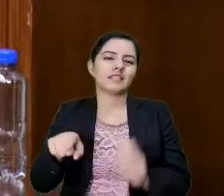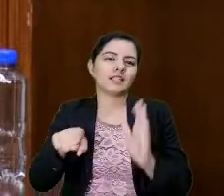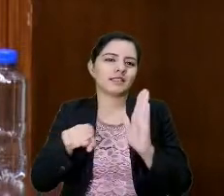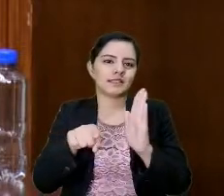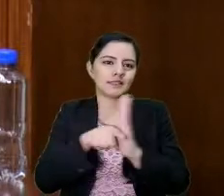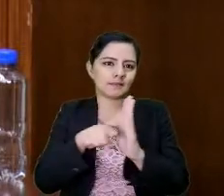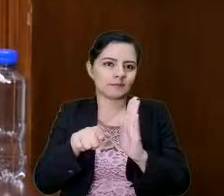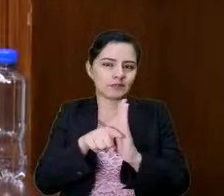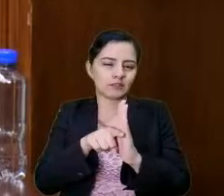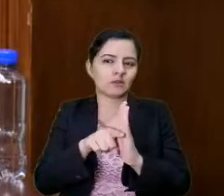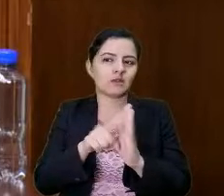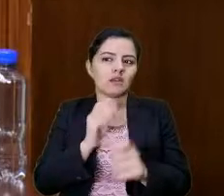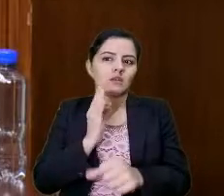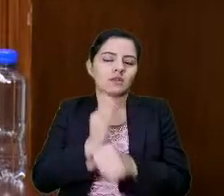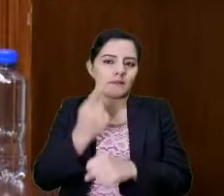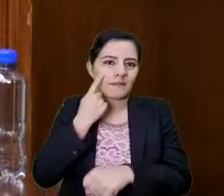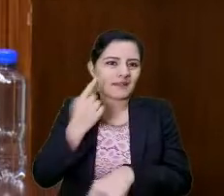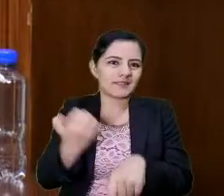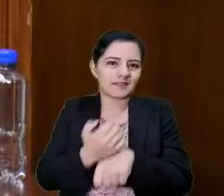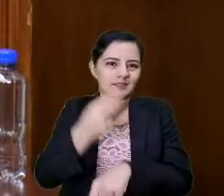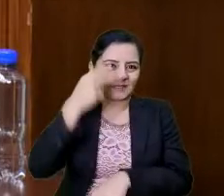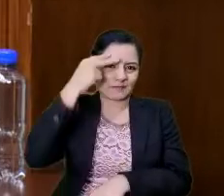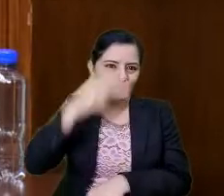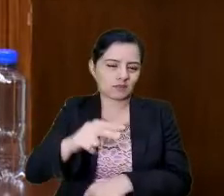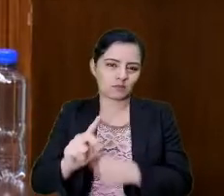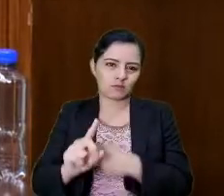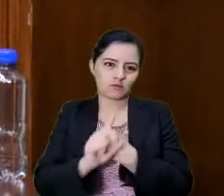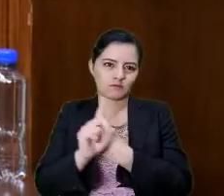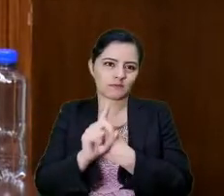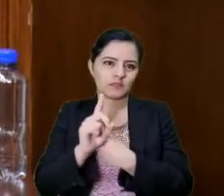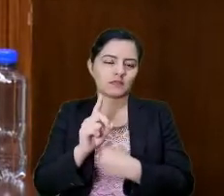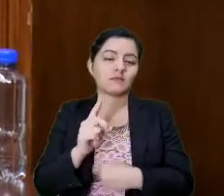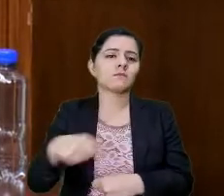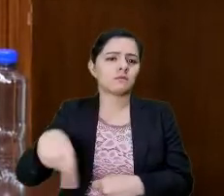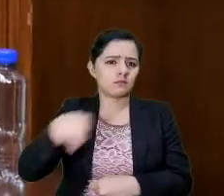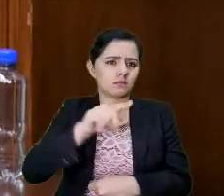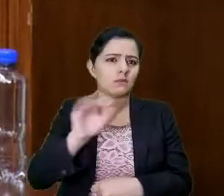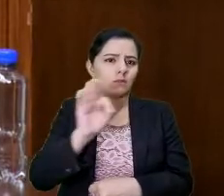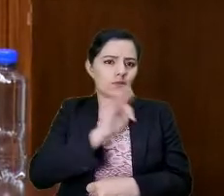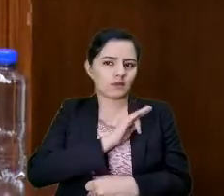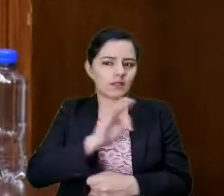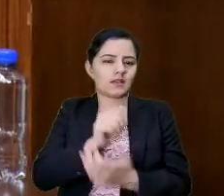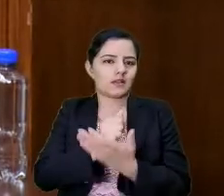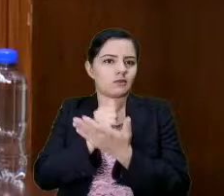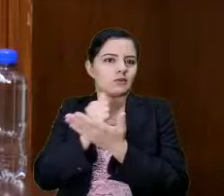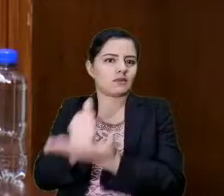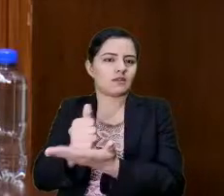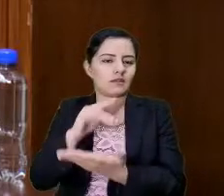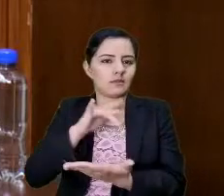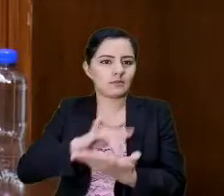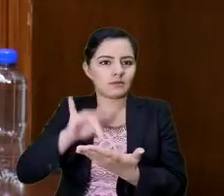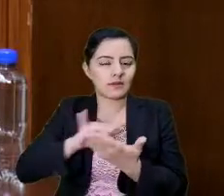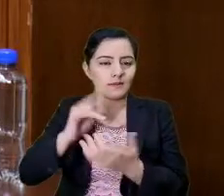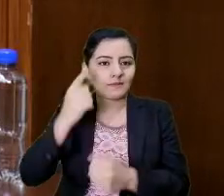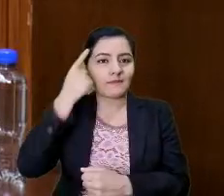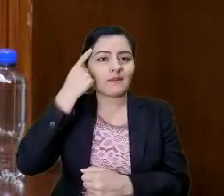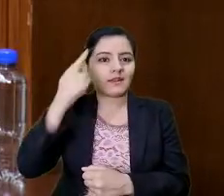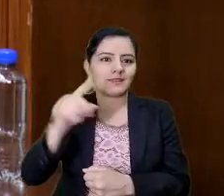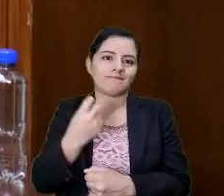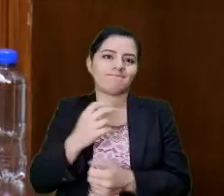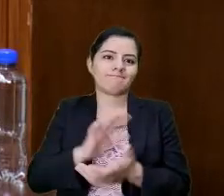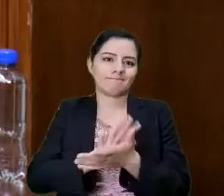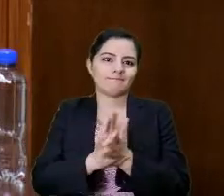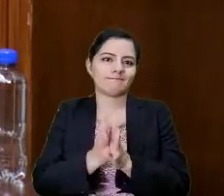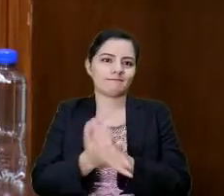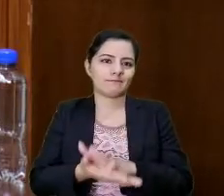está teniendo en nuestro Estado. Y está en nuestras facultades contribuir para que este efecto se revierta.